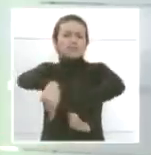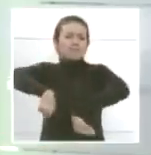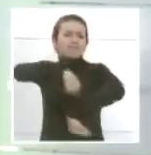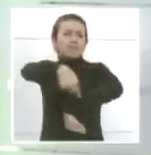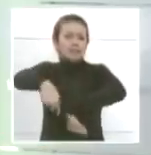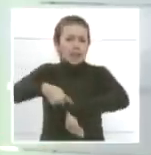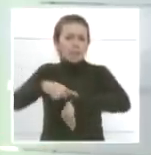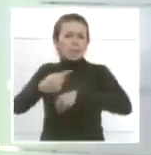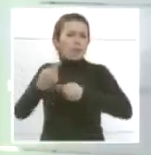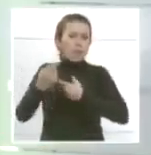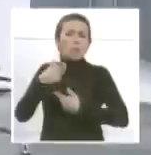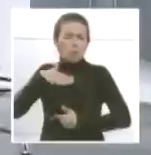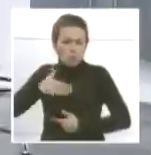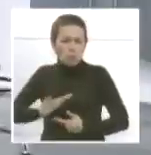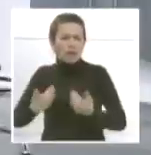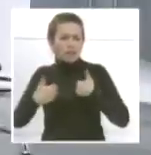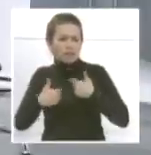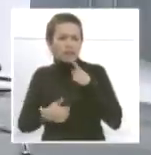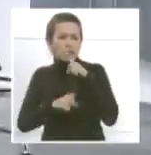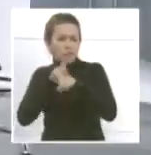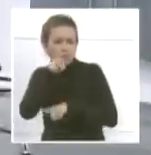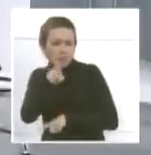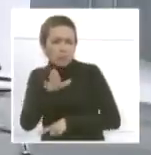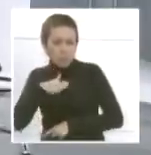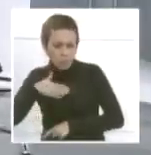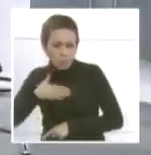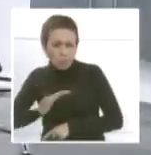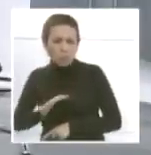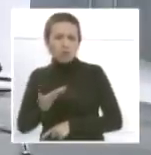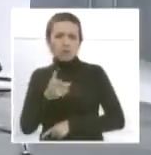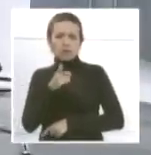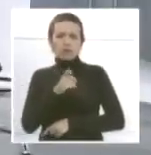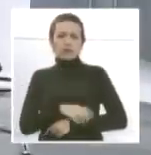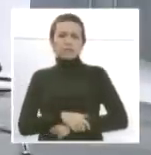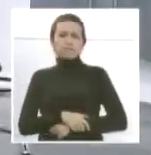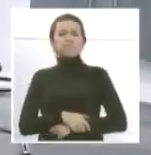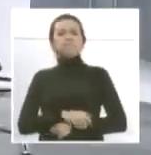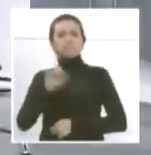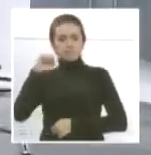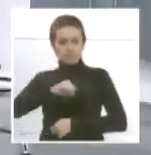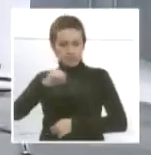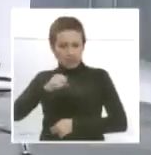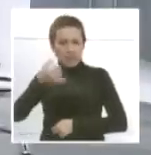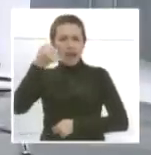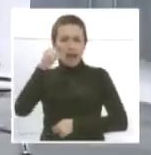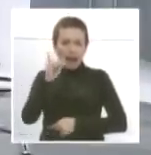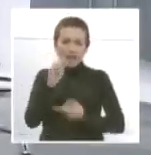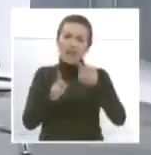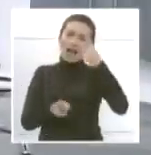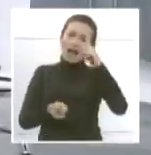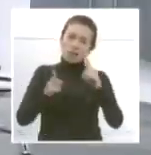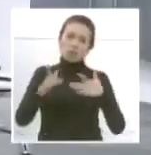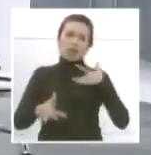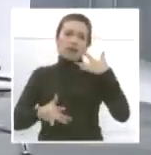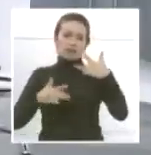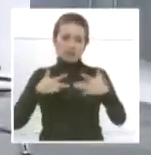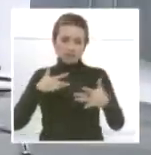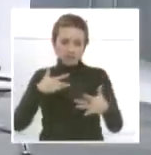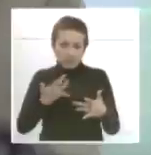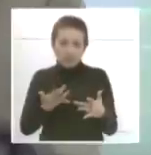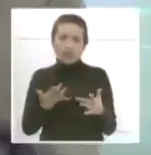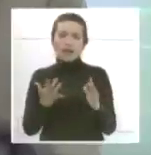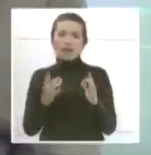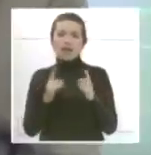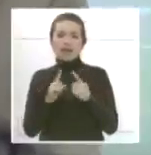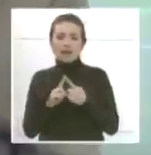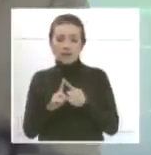este síntoma. Sí, realmente hay una serie de oficios que pueden, que se